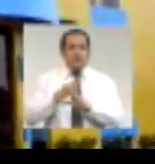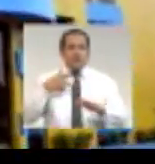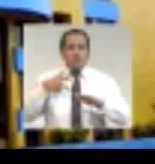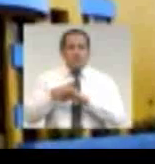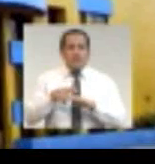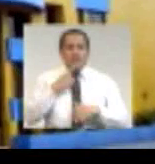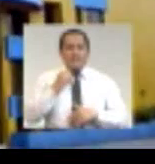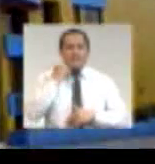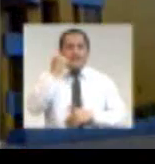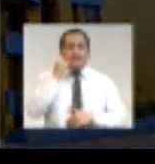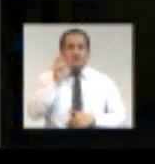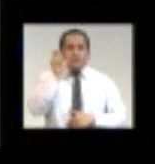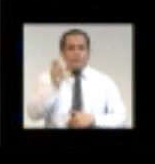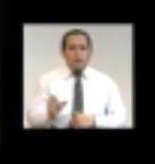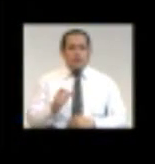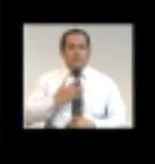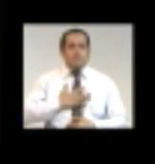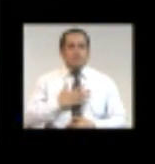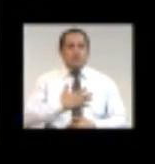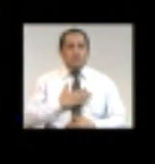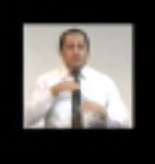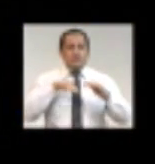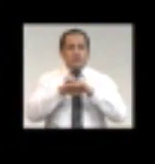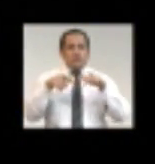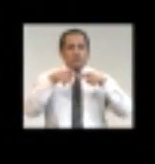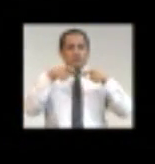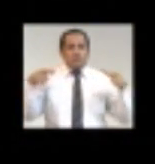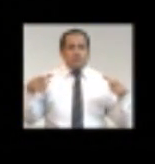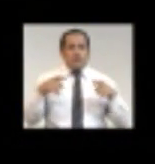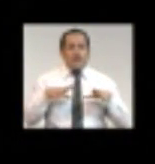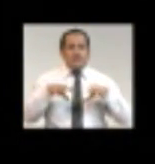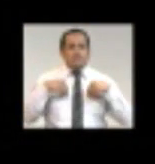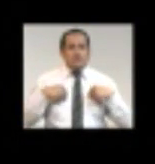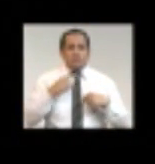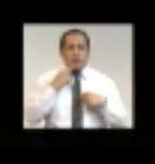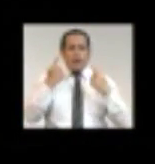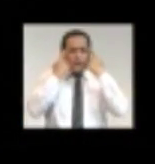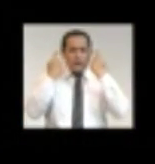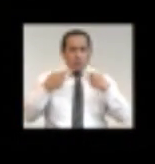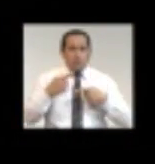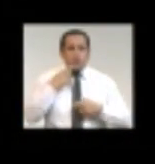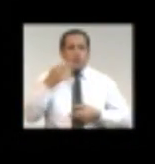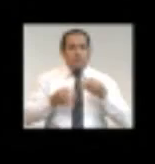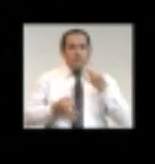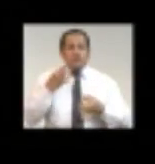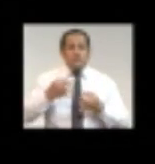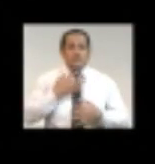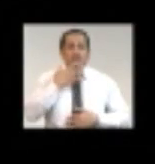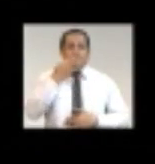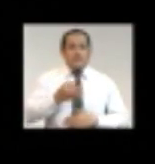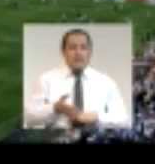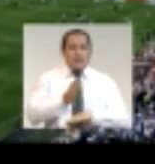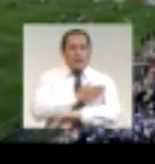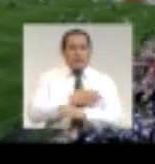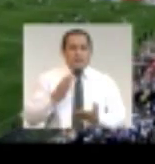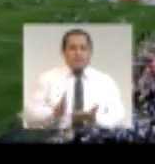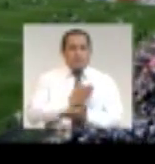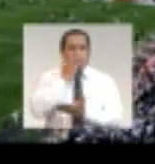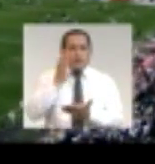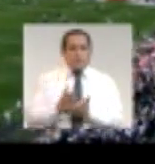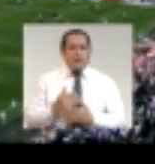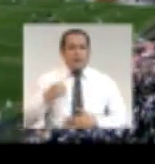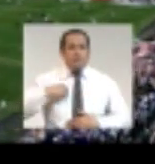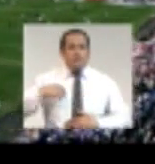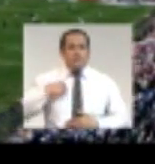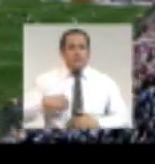de impedir el ejercicio del derecho de propiedad, declarando fundada la demanda. Y es que claro, tras los penosos